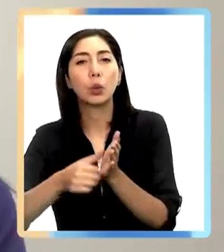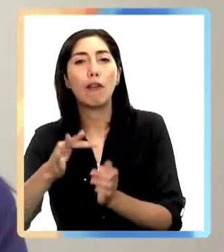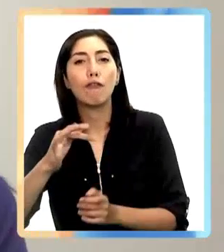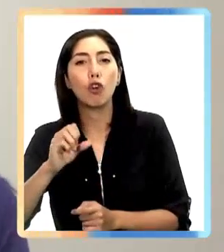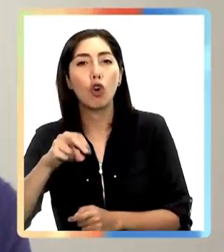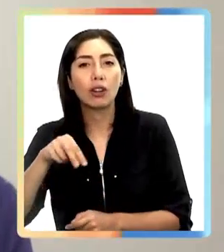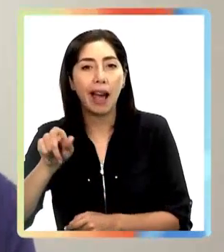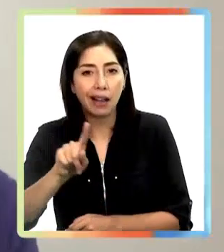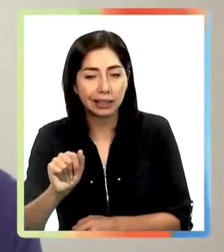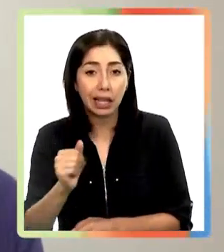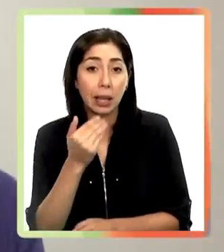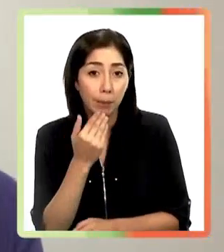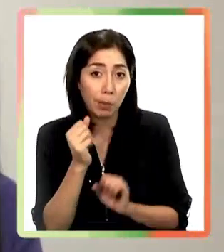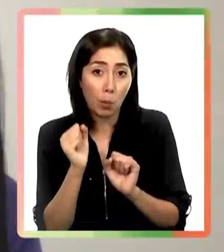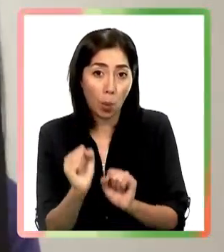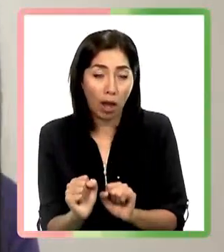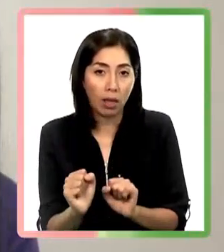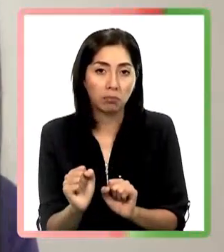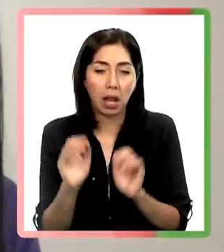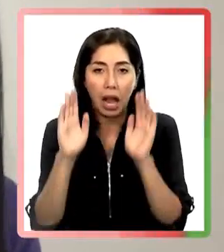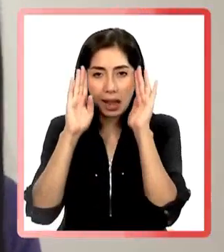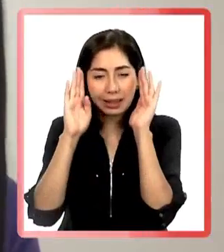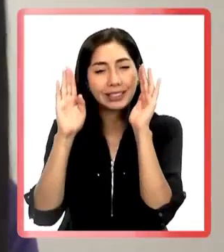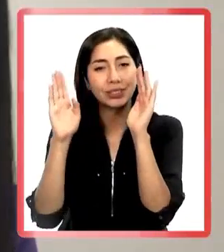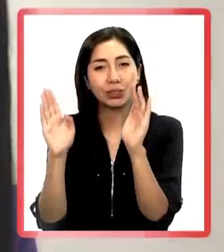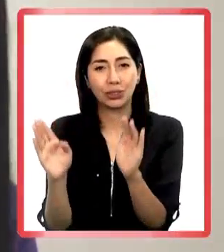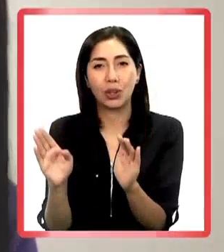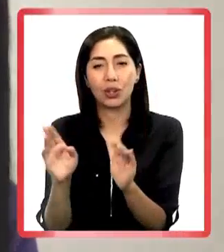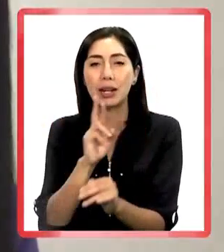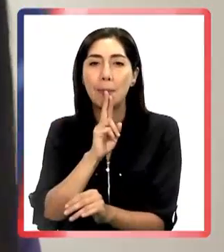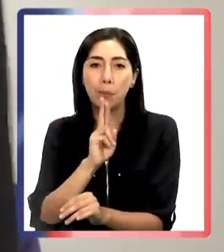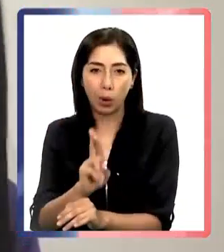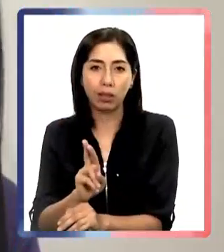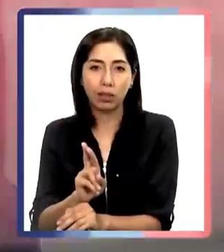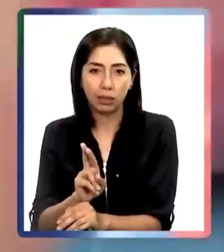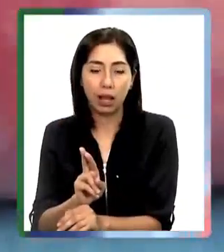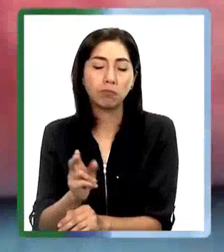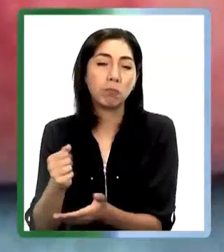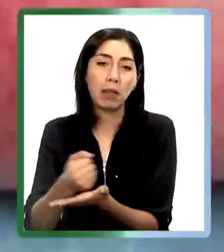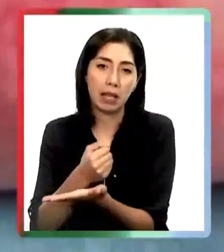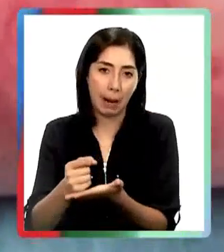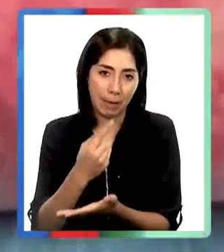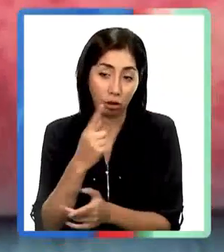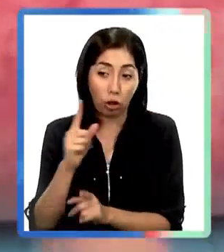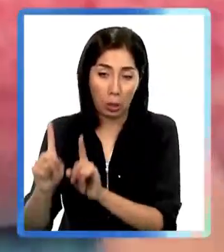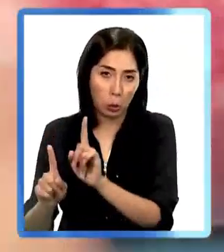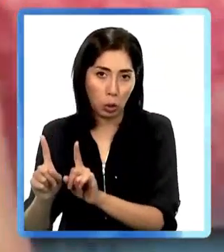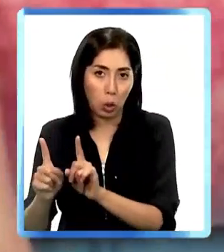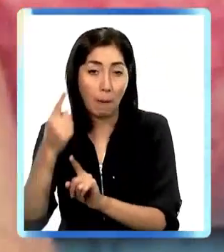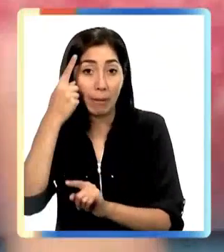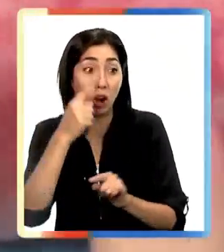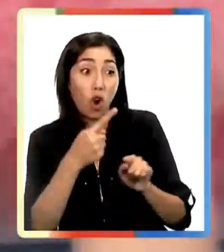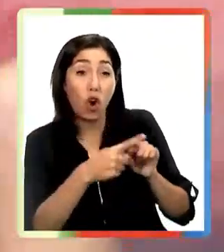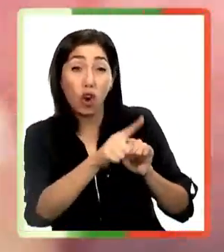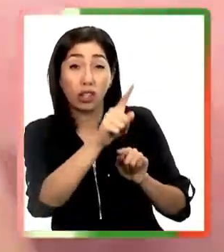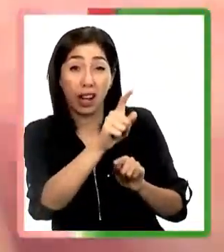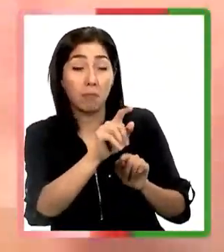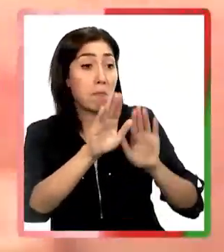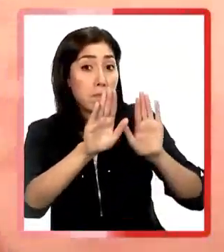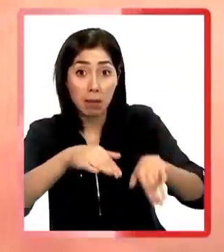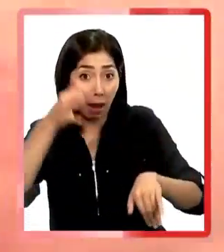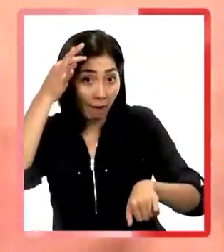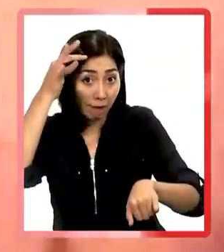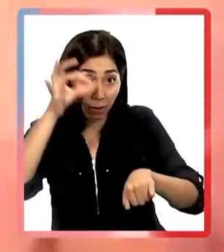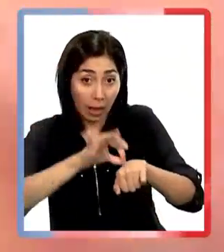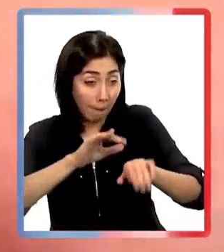FONASA y va a tener una atención y una respuesta en materia, por ejemplo, de medicamentos. Pero otros, en la misma enfermedad,